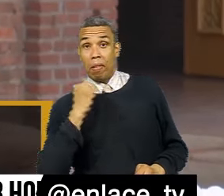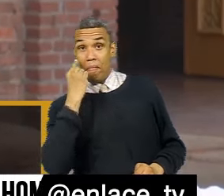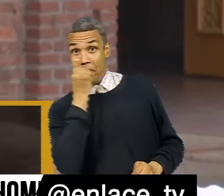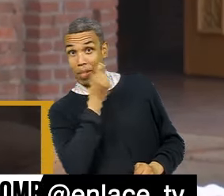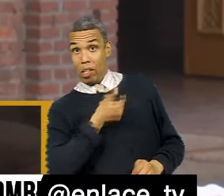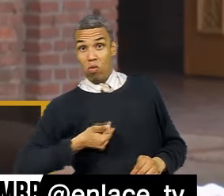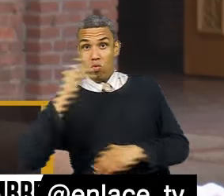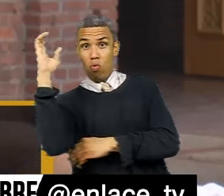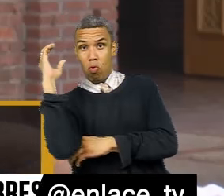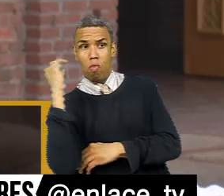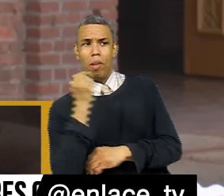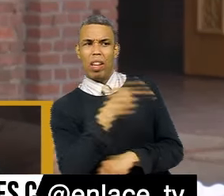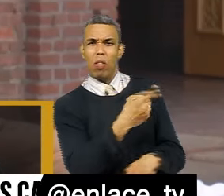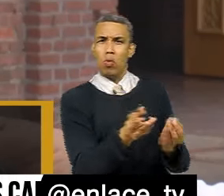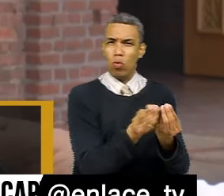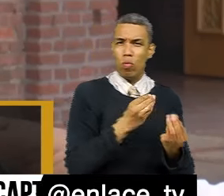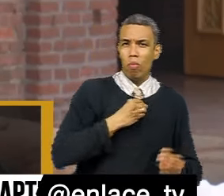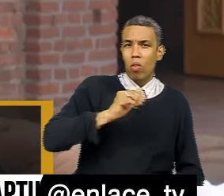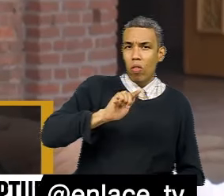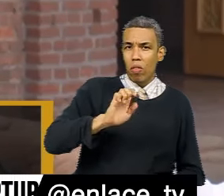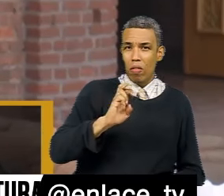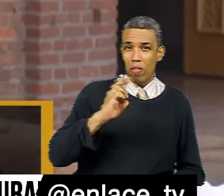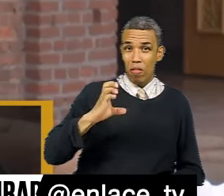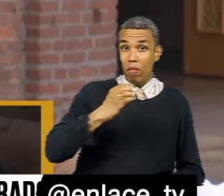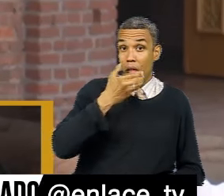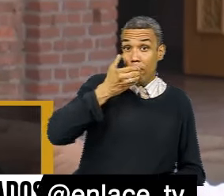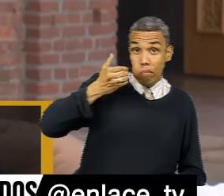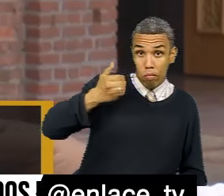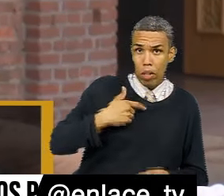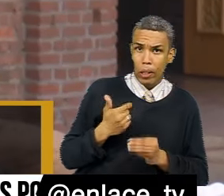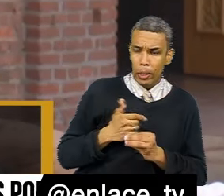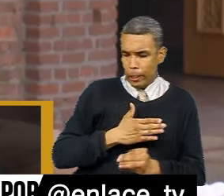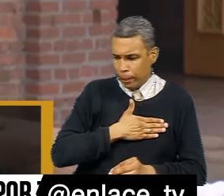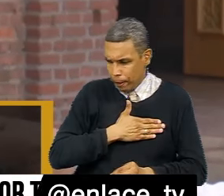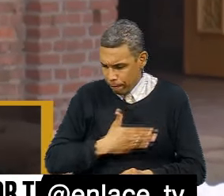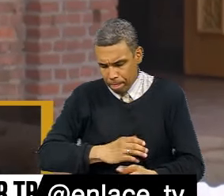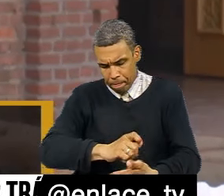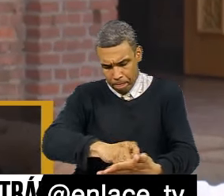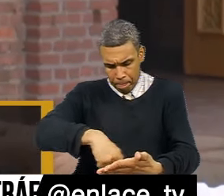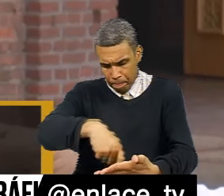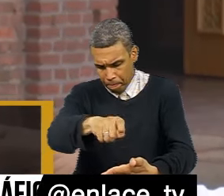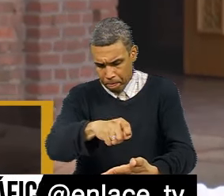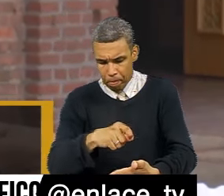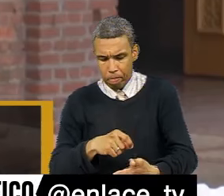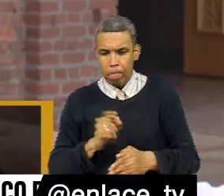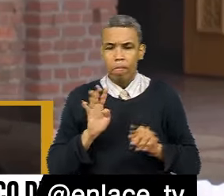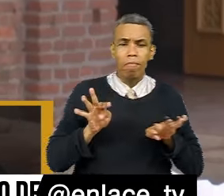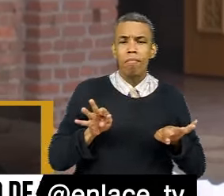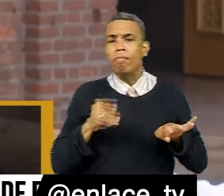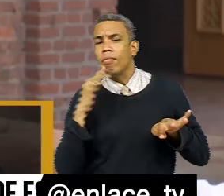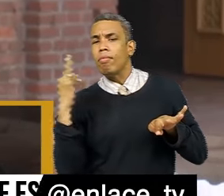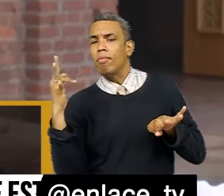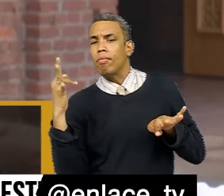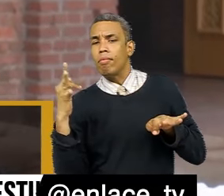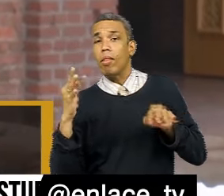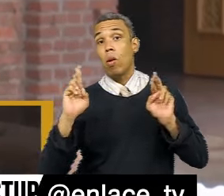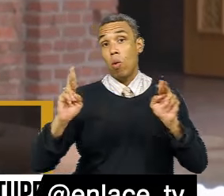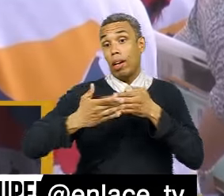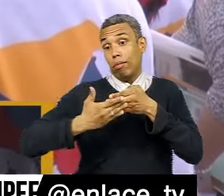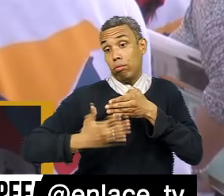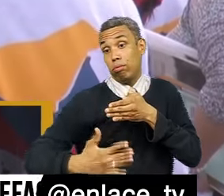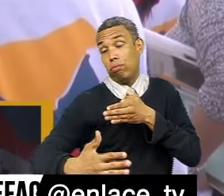perspectiva de los recursos estos procesos, y seguramente tendremos posconflicto donde la pública tranquilidad sea la que alumbre cada mañana en el